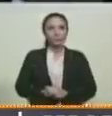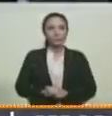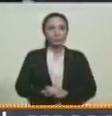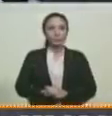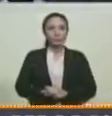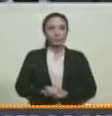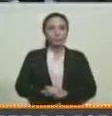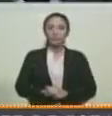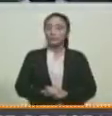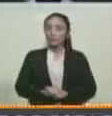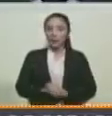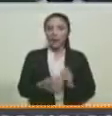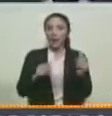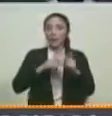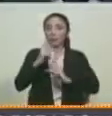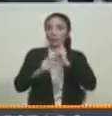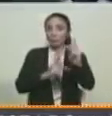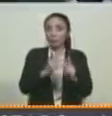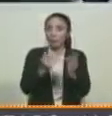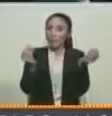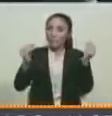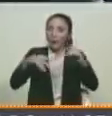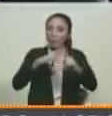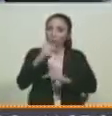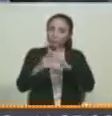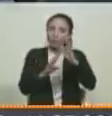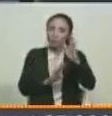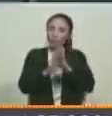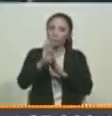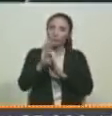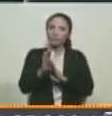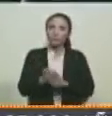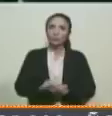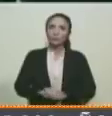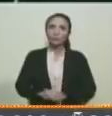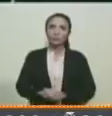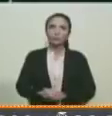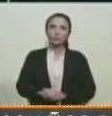Y el sistema productivo. El sistema productivo.